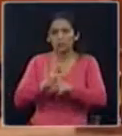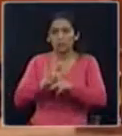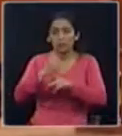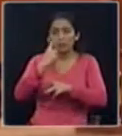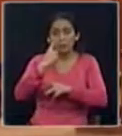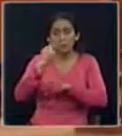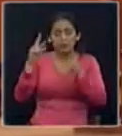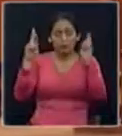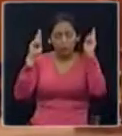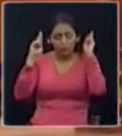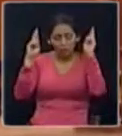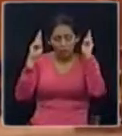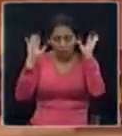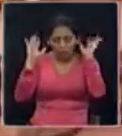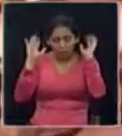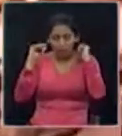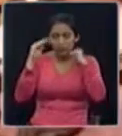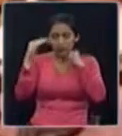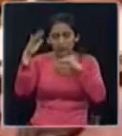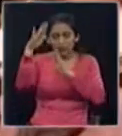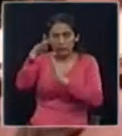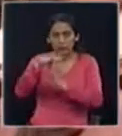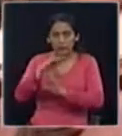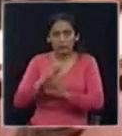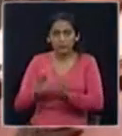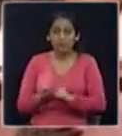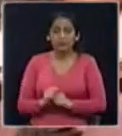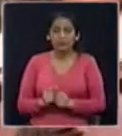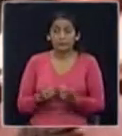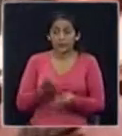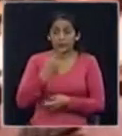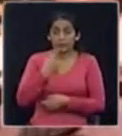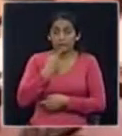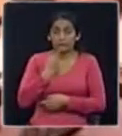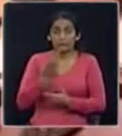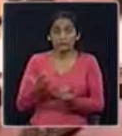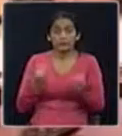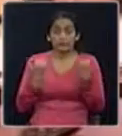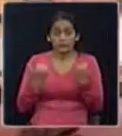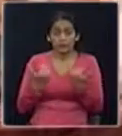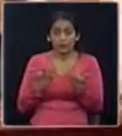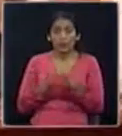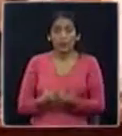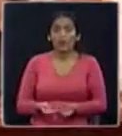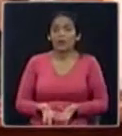una solución. El prefecto fue enfático en reiterar que no permitirá que se